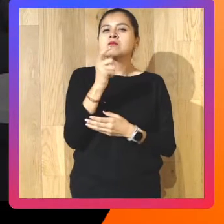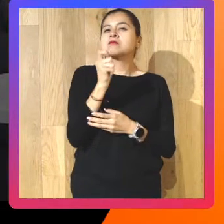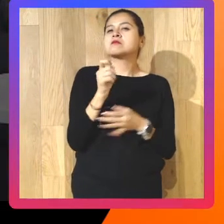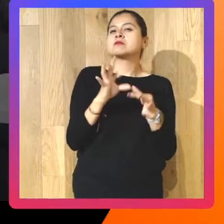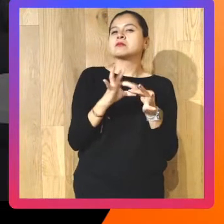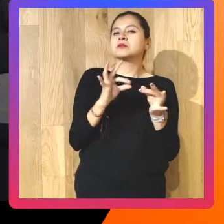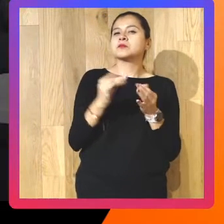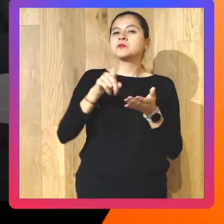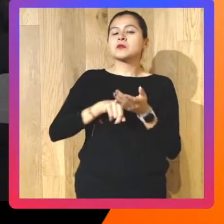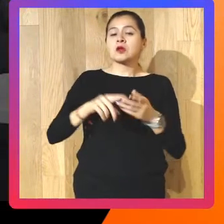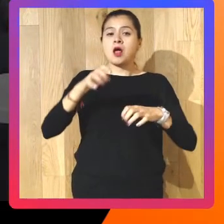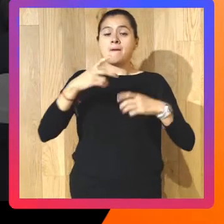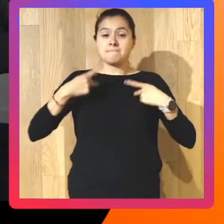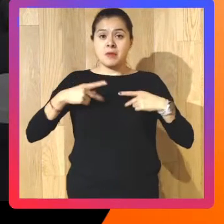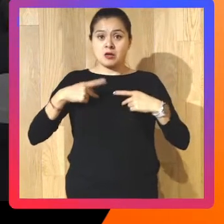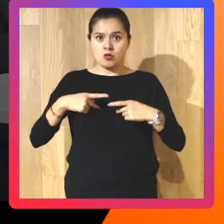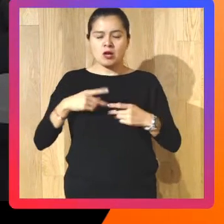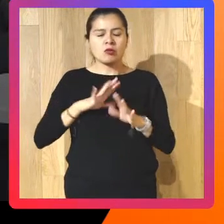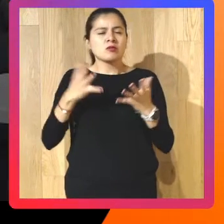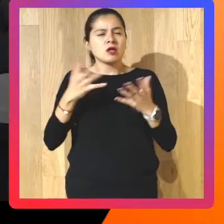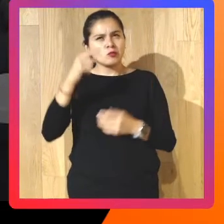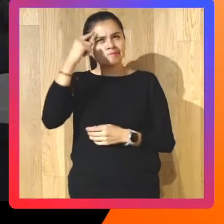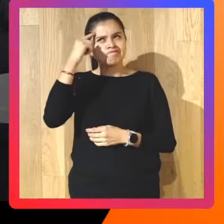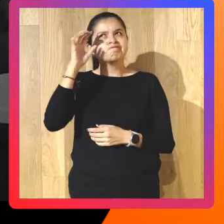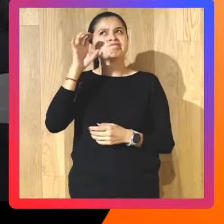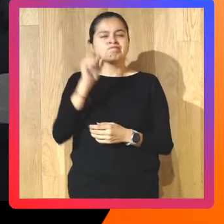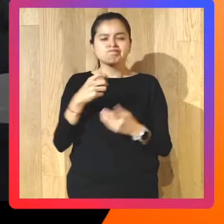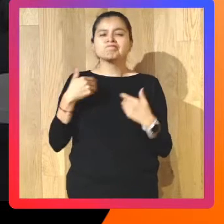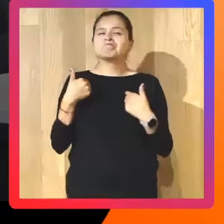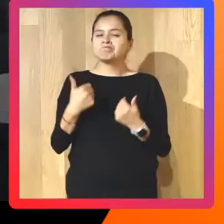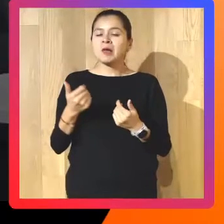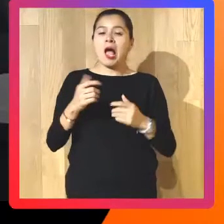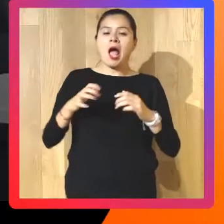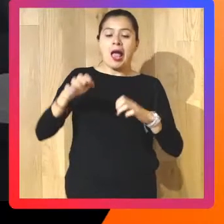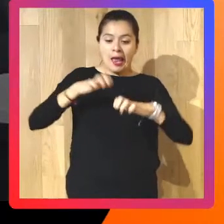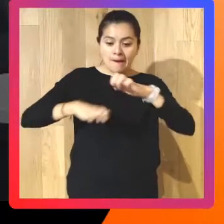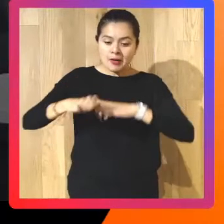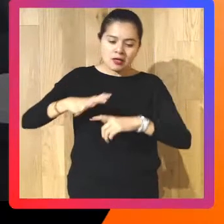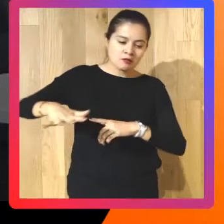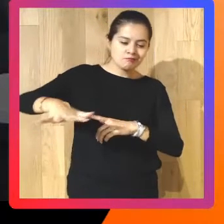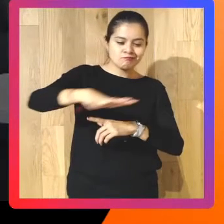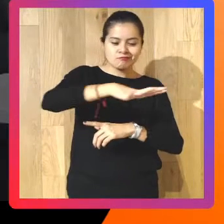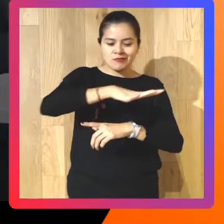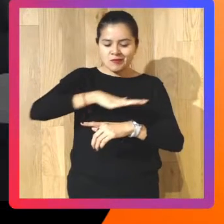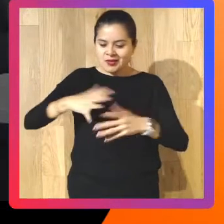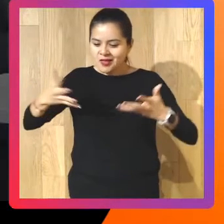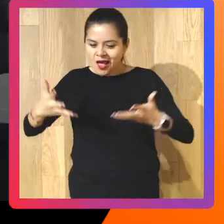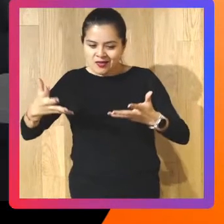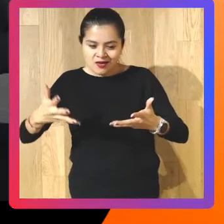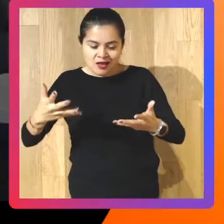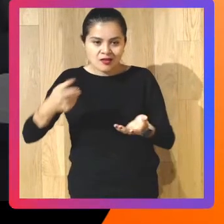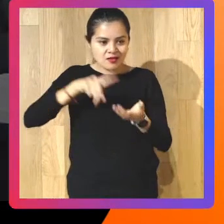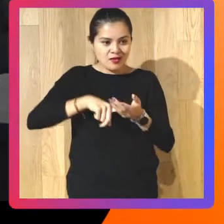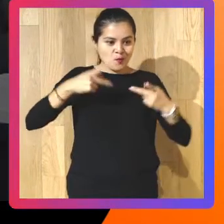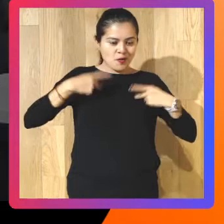perspectiva centrada en la persona. Al hacerlo, las empresas crean un ambiente donde las y los colaboradores se sienten valorados